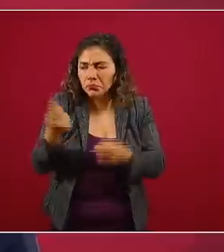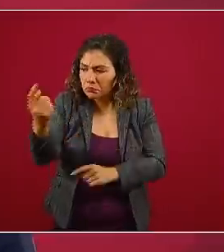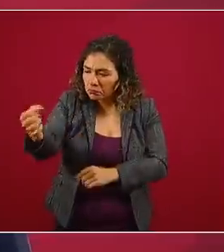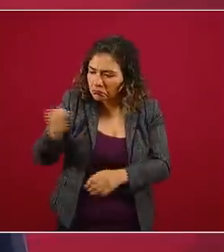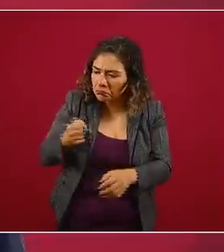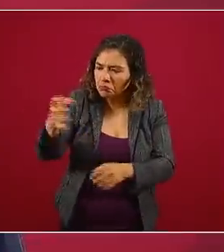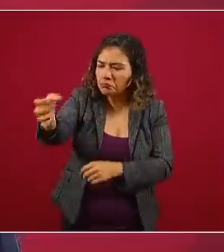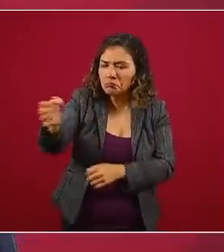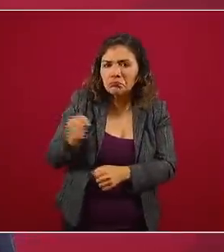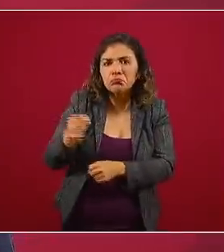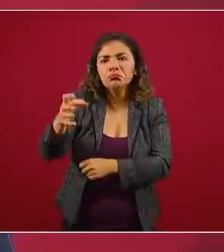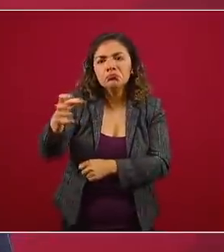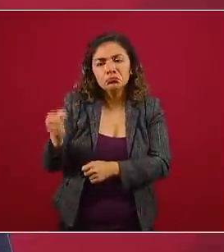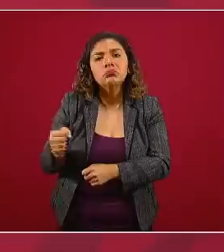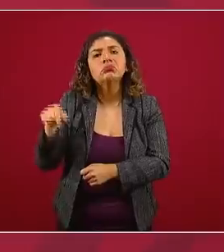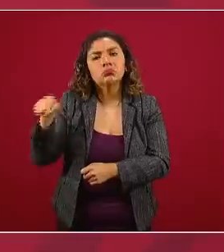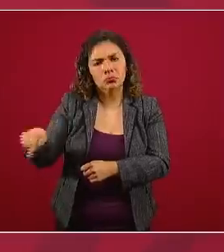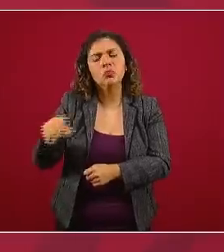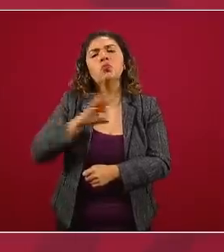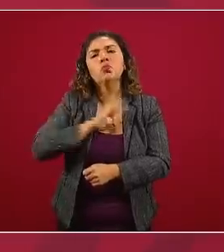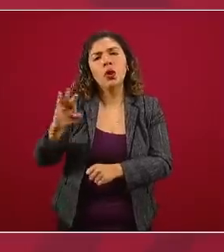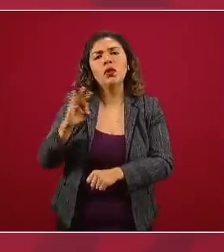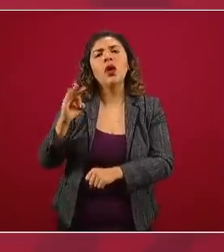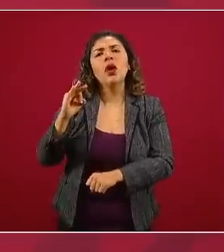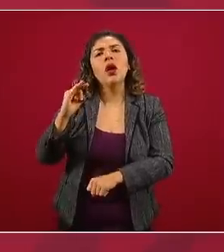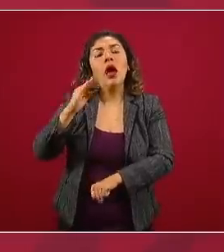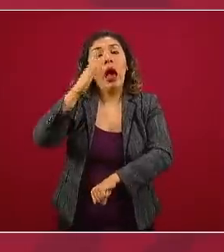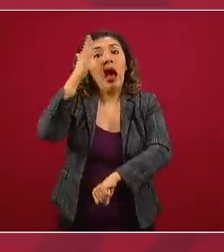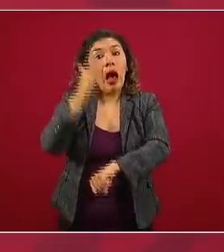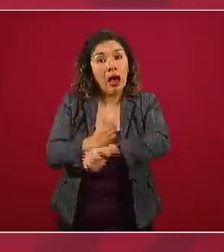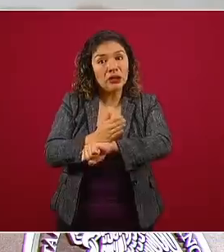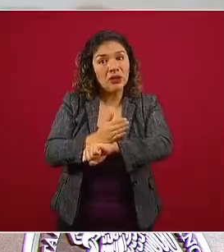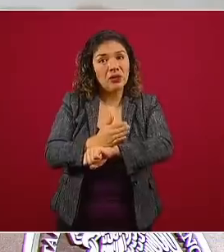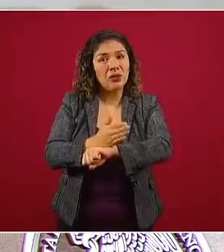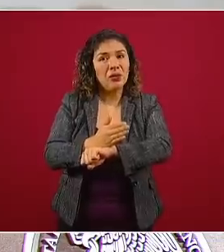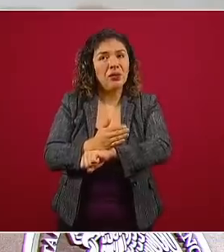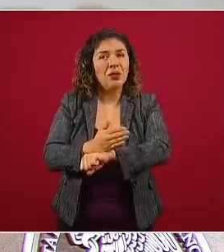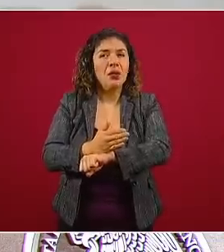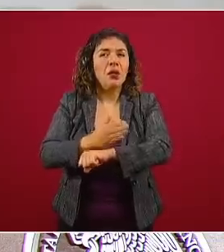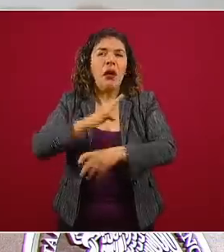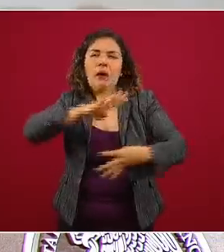puedes tener una reducción de pena